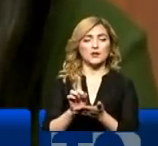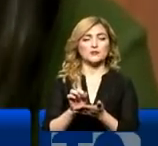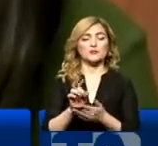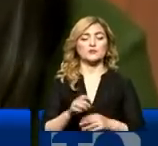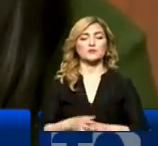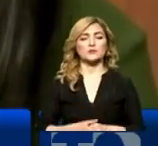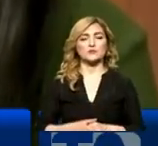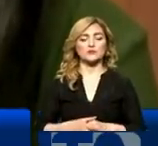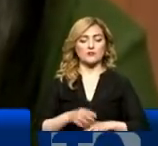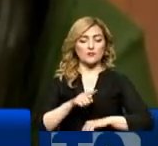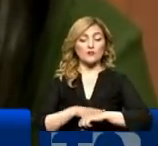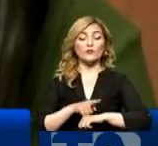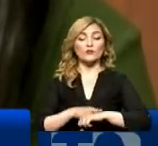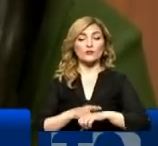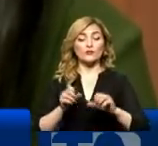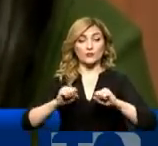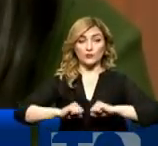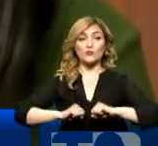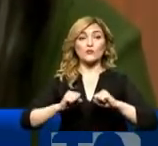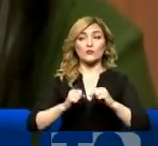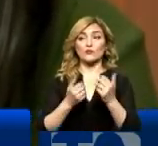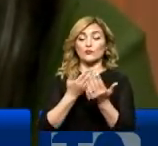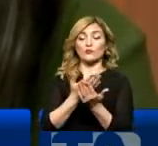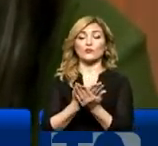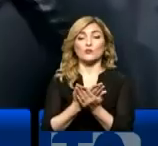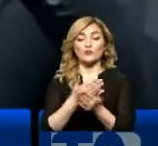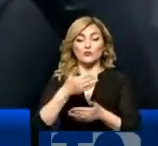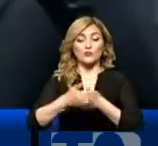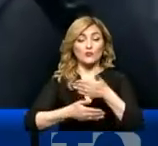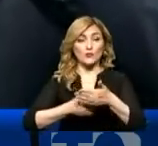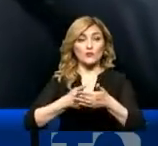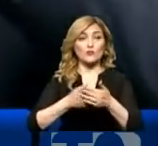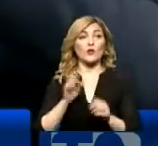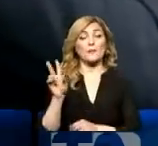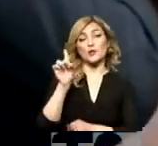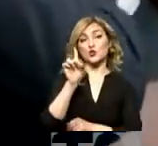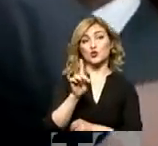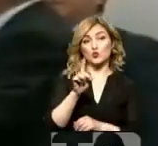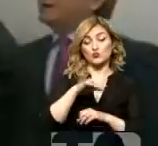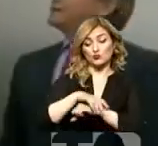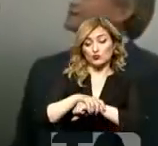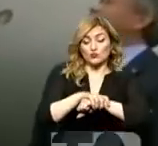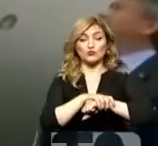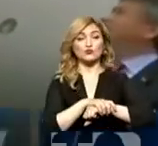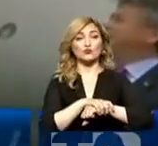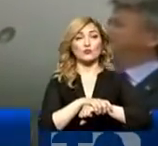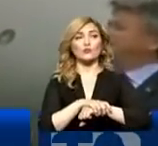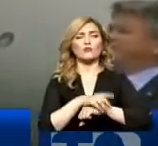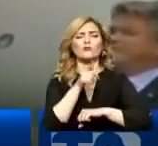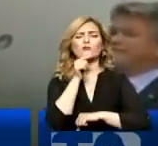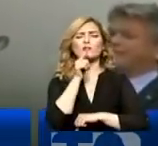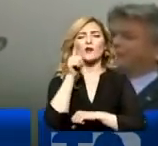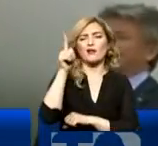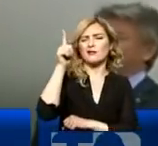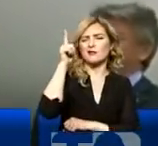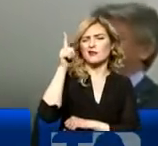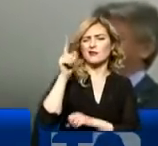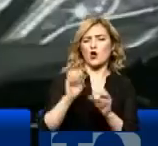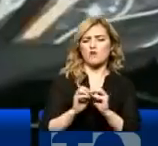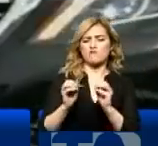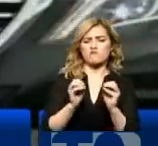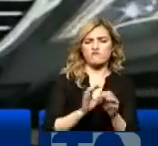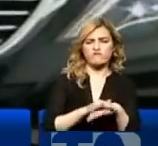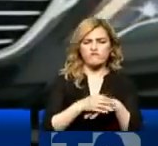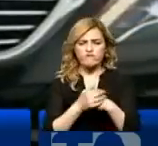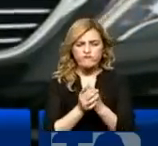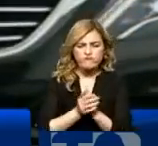tenido de tiempo para la presentación de la audiencia. De los 21 procesados, quien ha sido calificado como líder de la organización